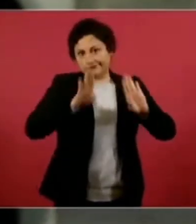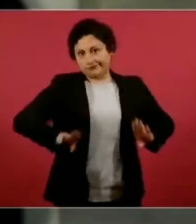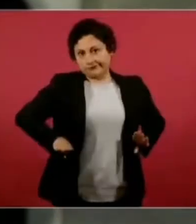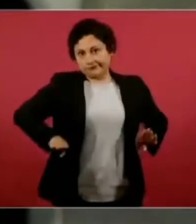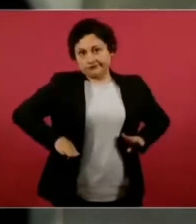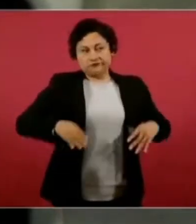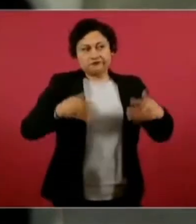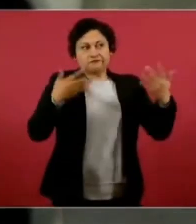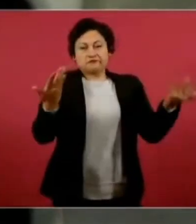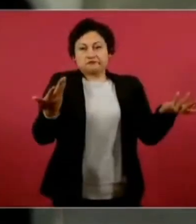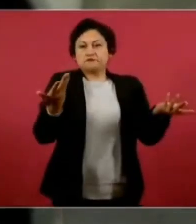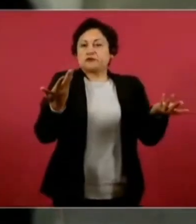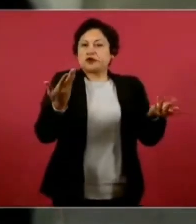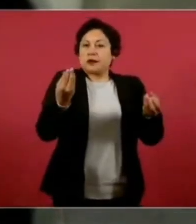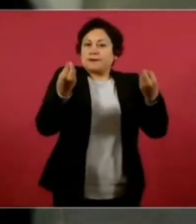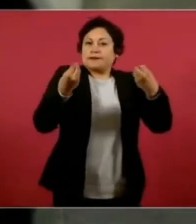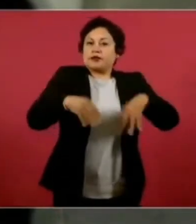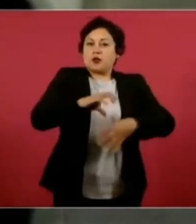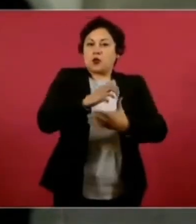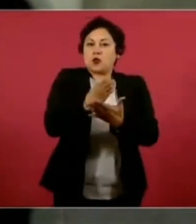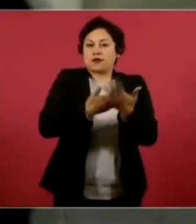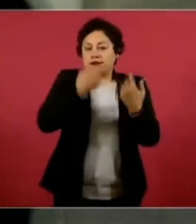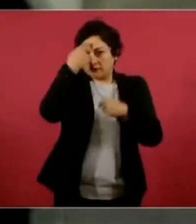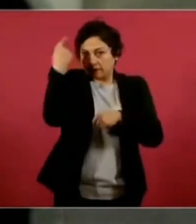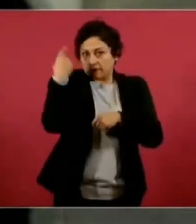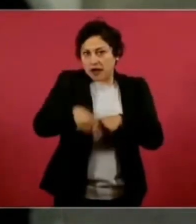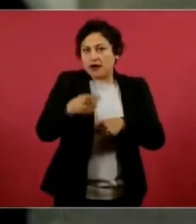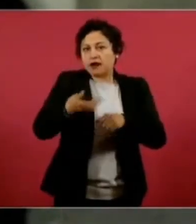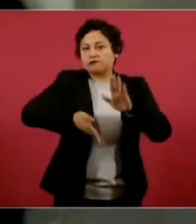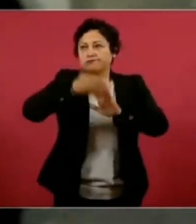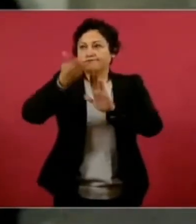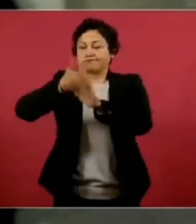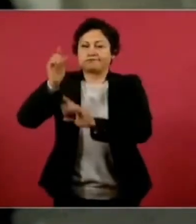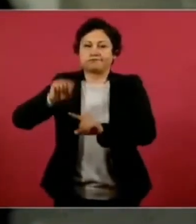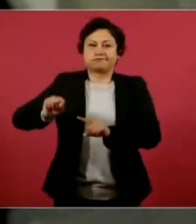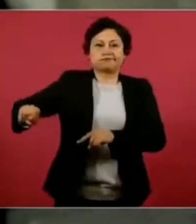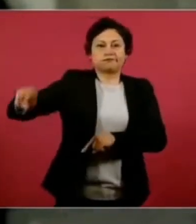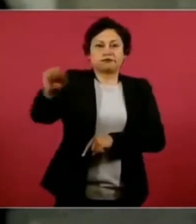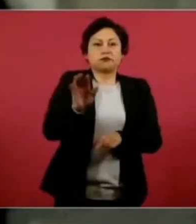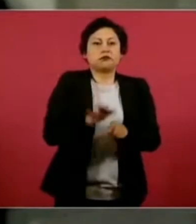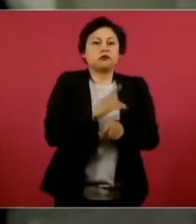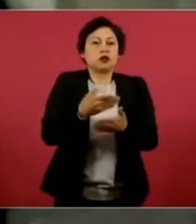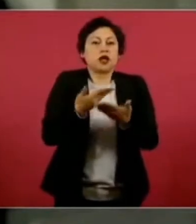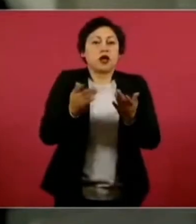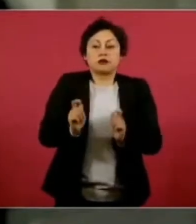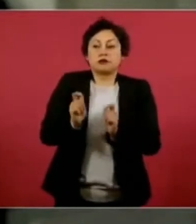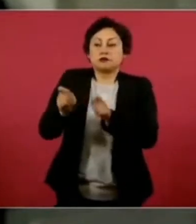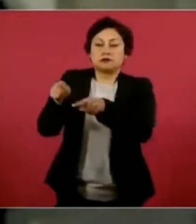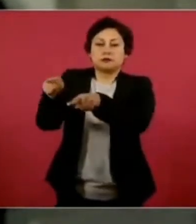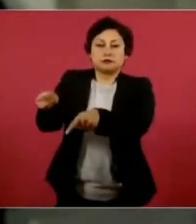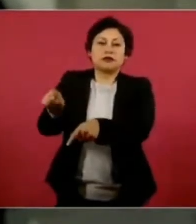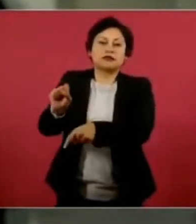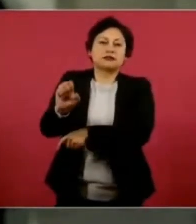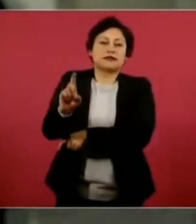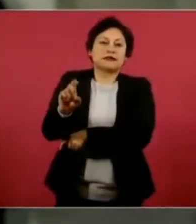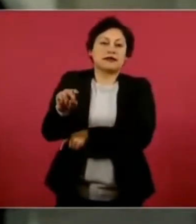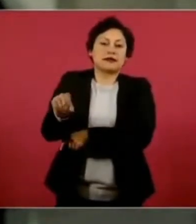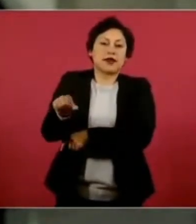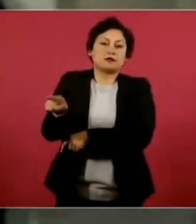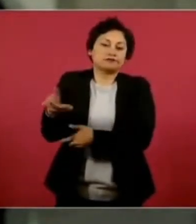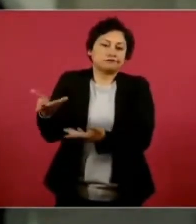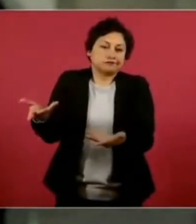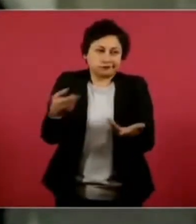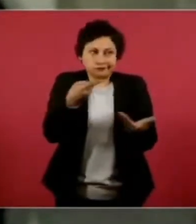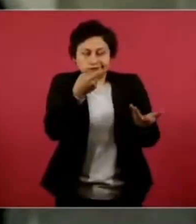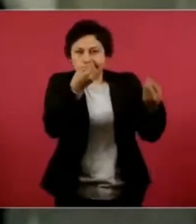estos contratos multimillonarios de construcción ahora que la Sedena tiene también estas labores, ¿no? Pero